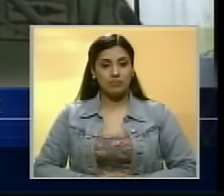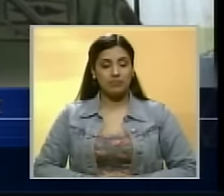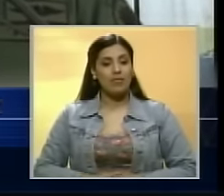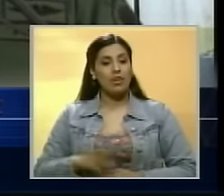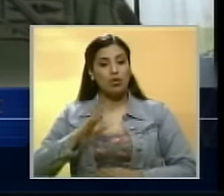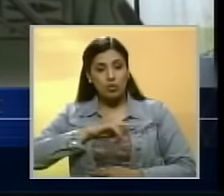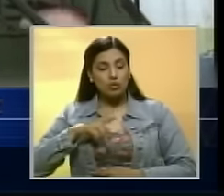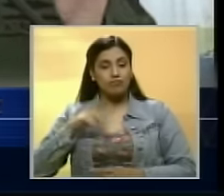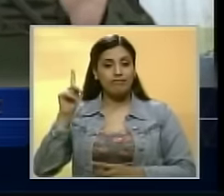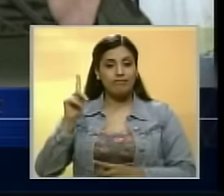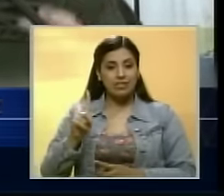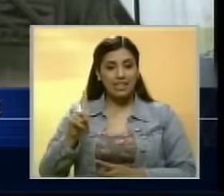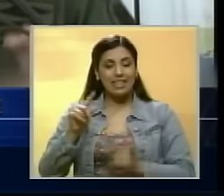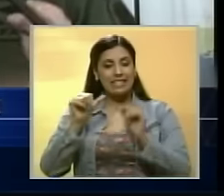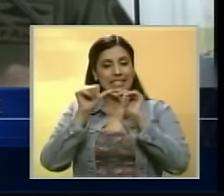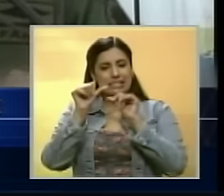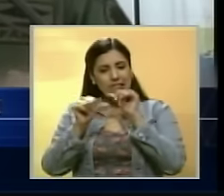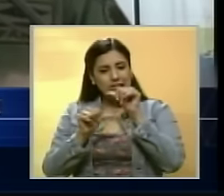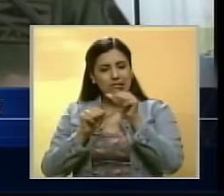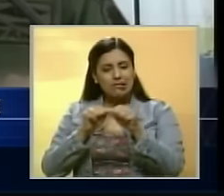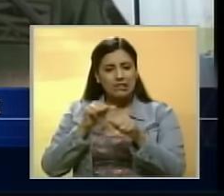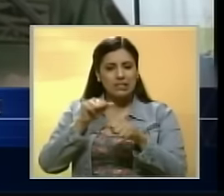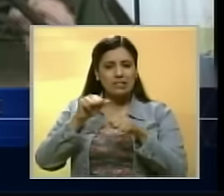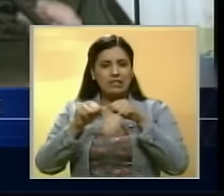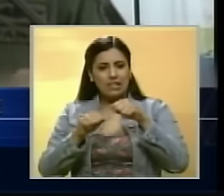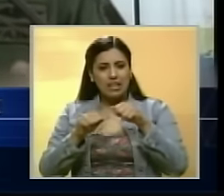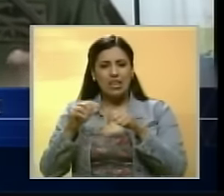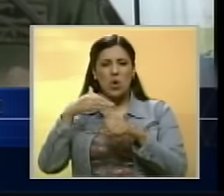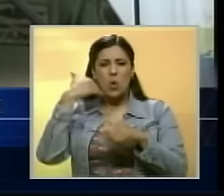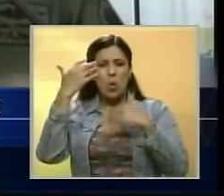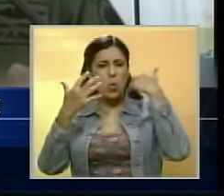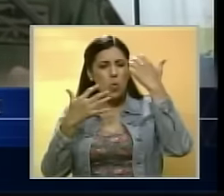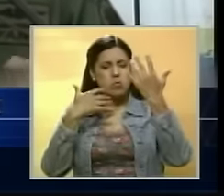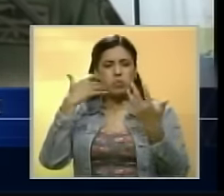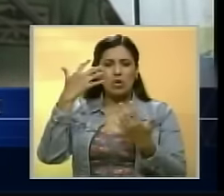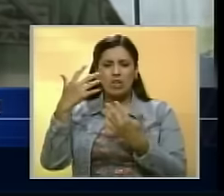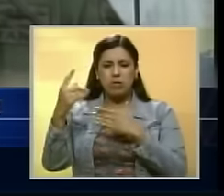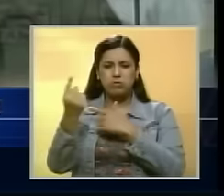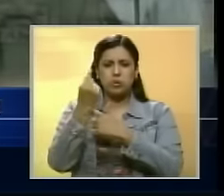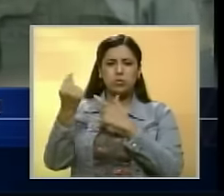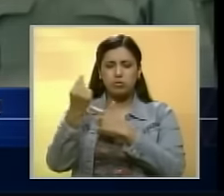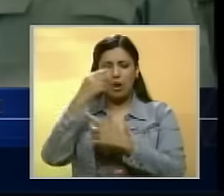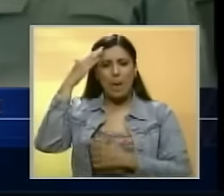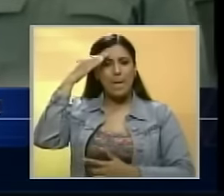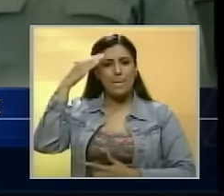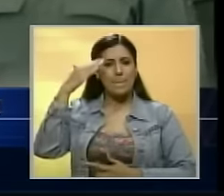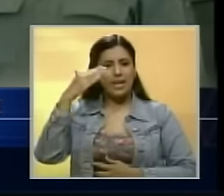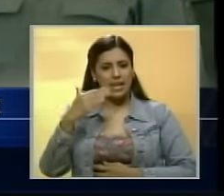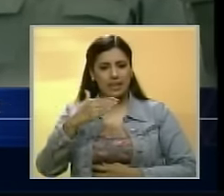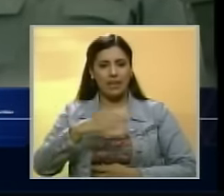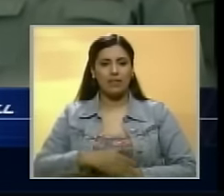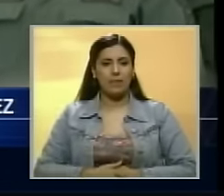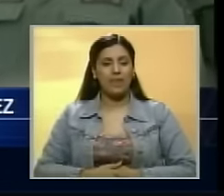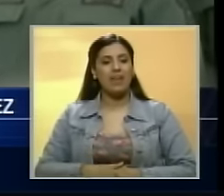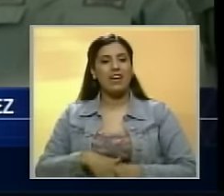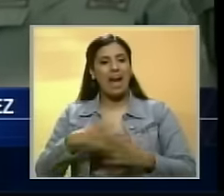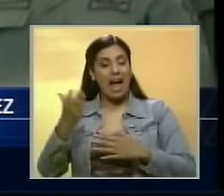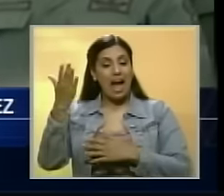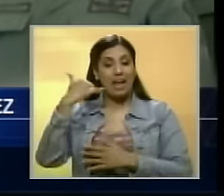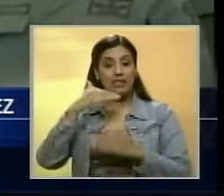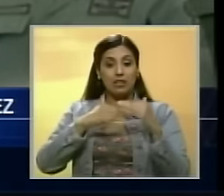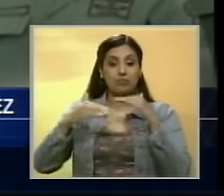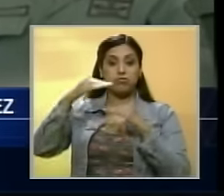que ha venido sistemáticamente ofendiendo a la a la Fuerza Armada nacional antes era